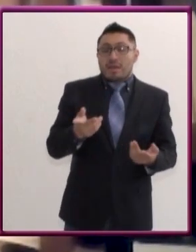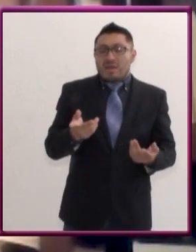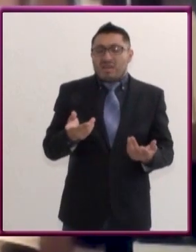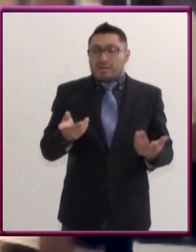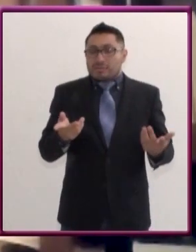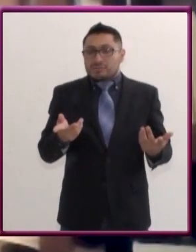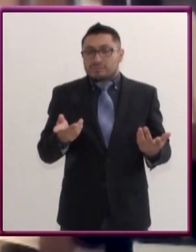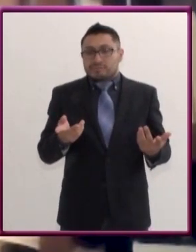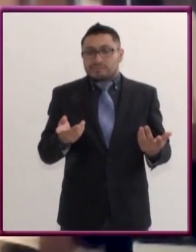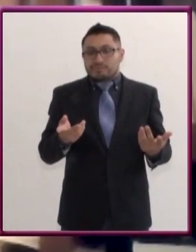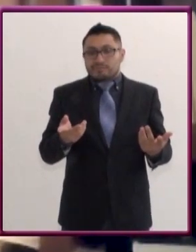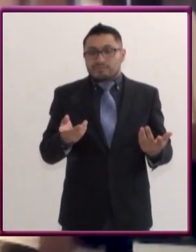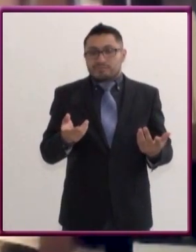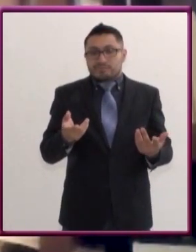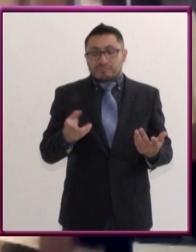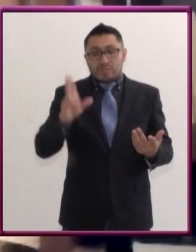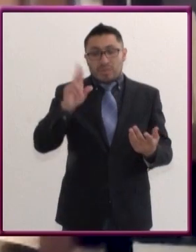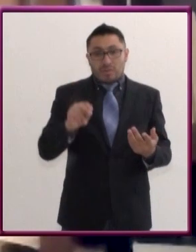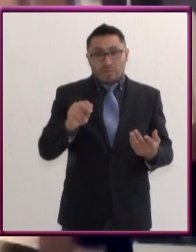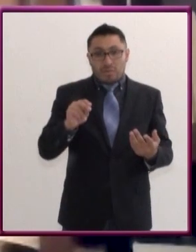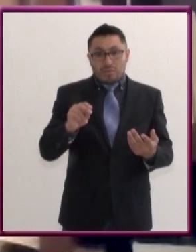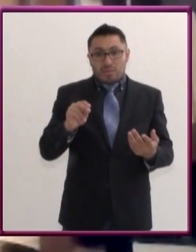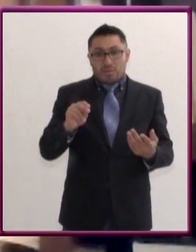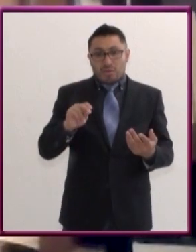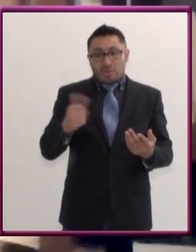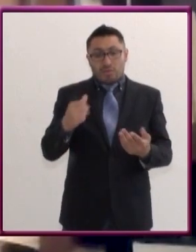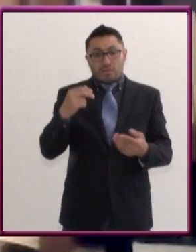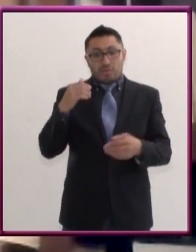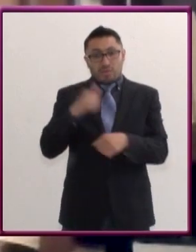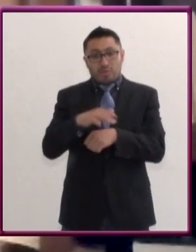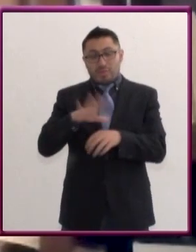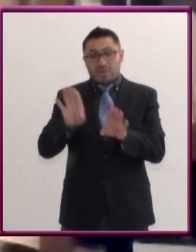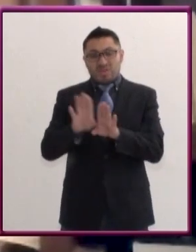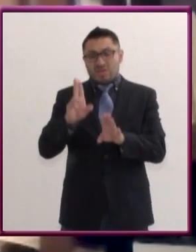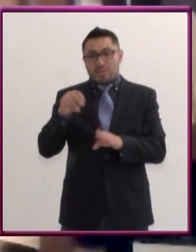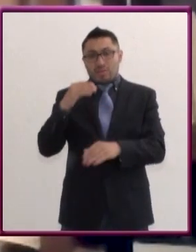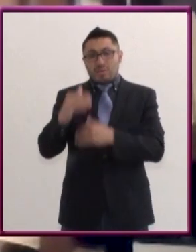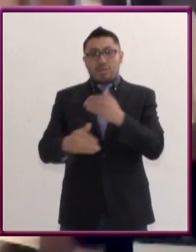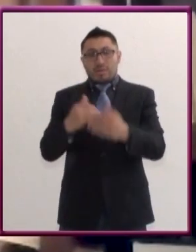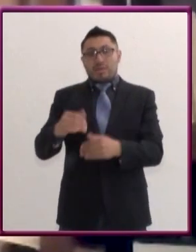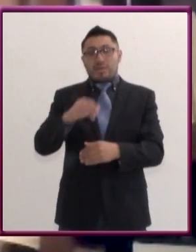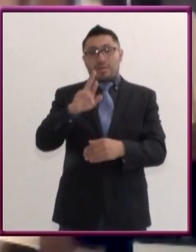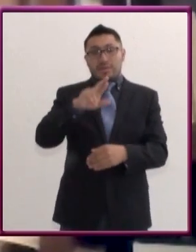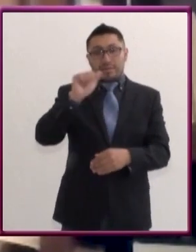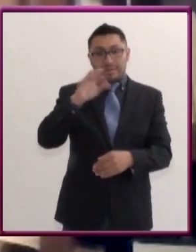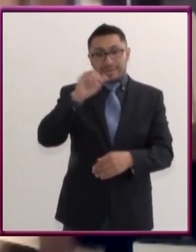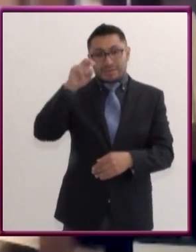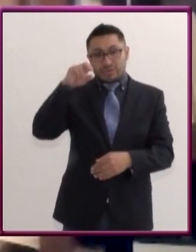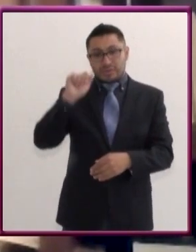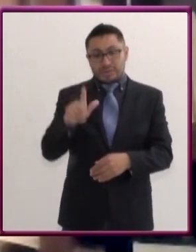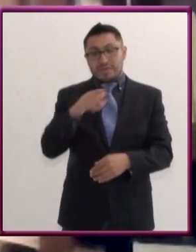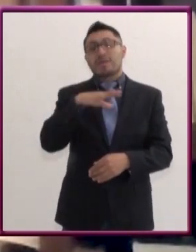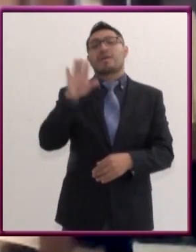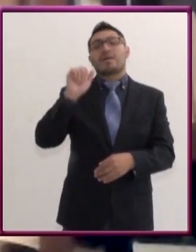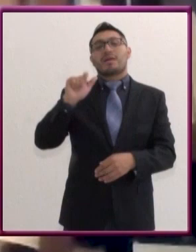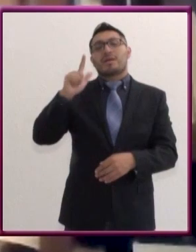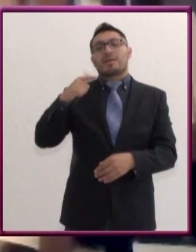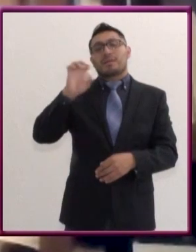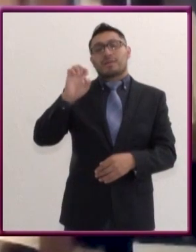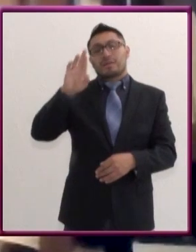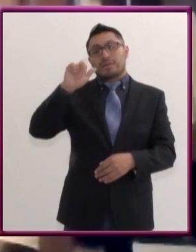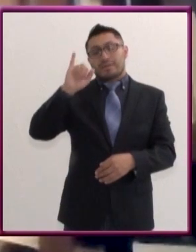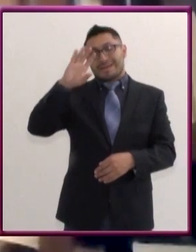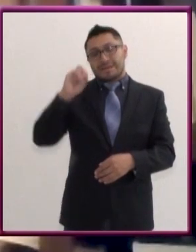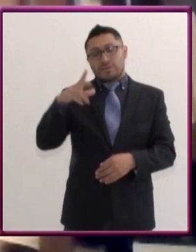Pero no es trascendente. Digamos que se le llama irracional algebraico, pero pi